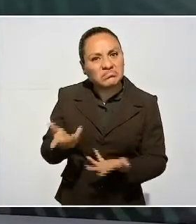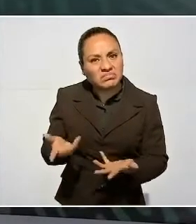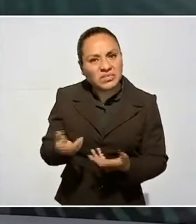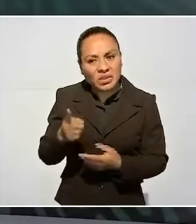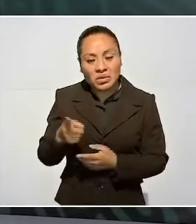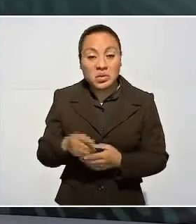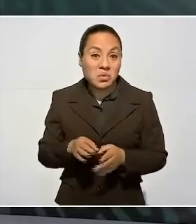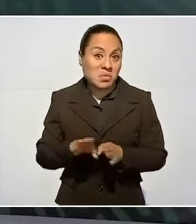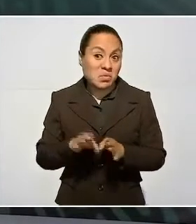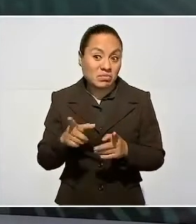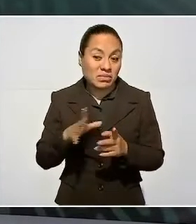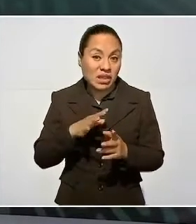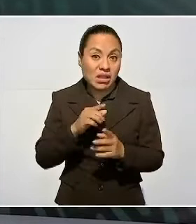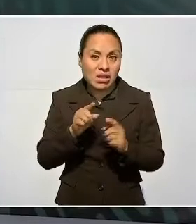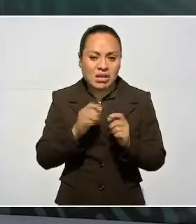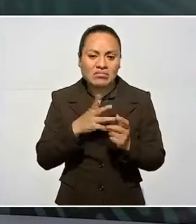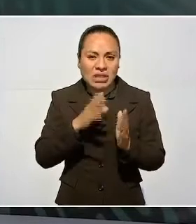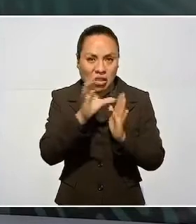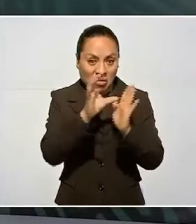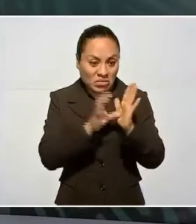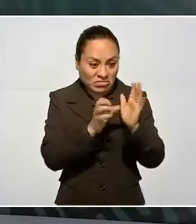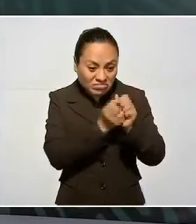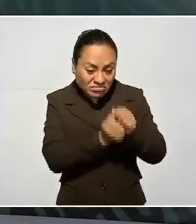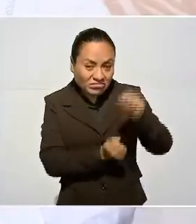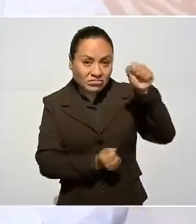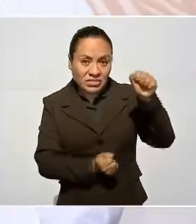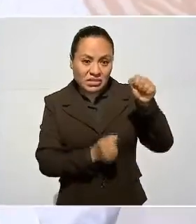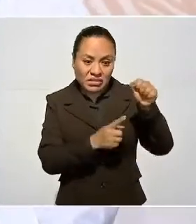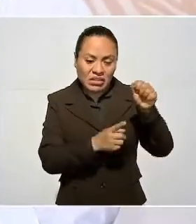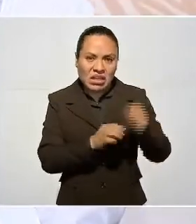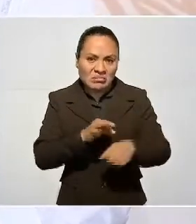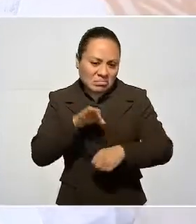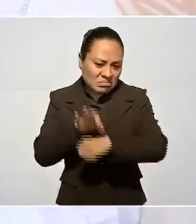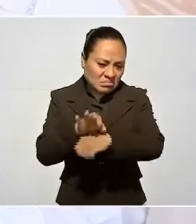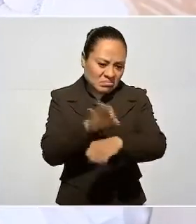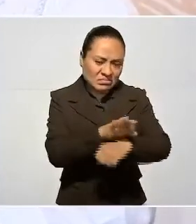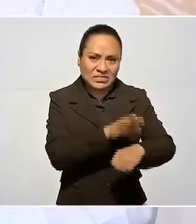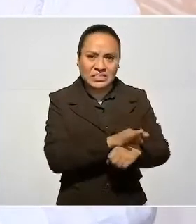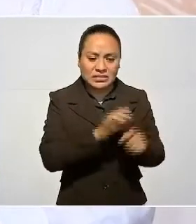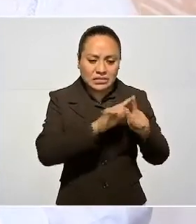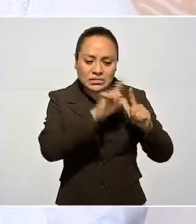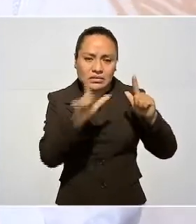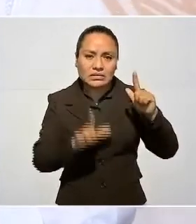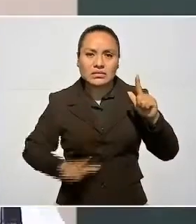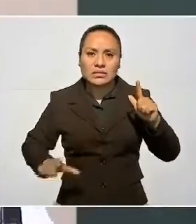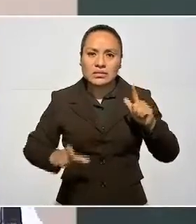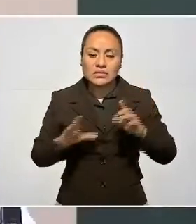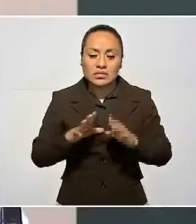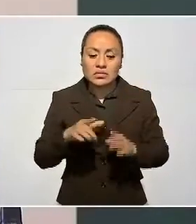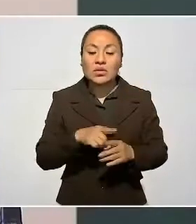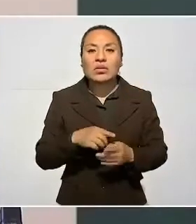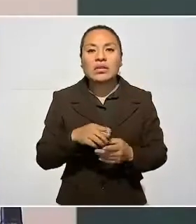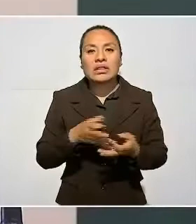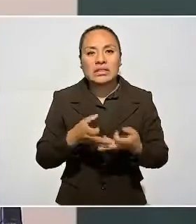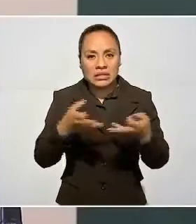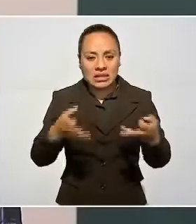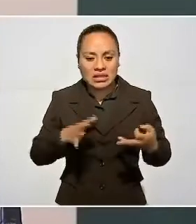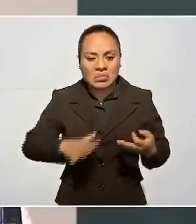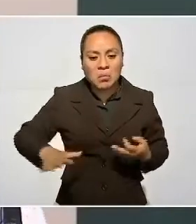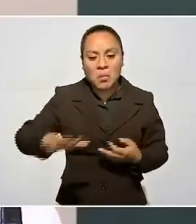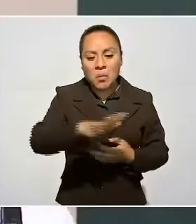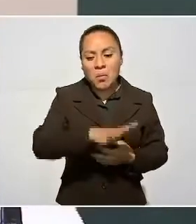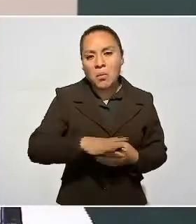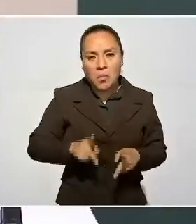en un nuevo marco constitucional para la defensa del patrimonio nacional y los territorios de nuestros pueblos.